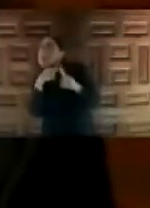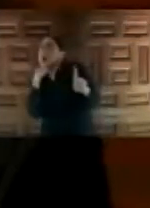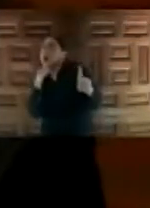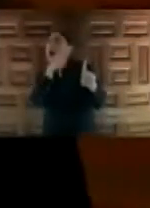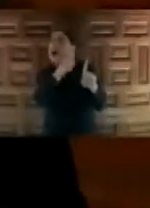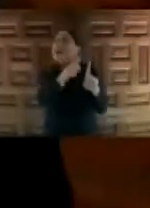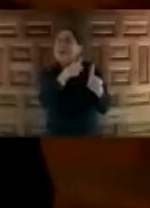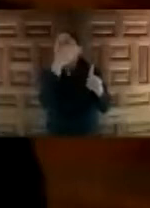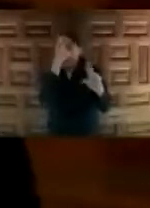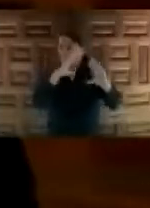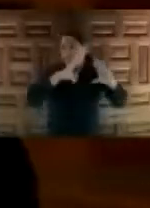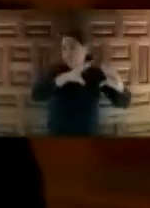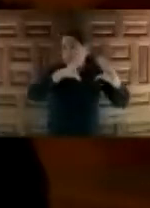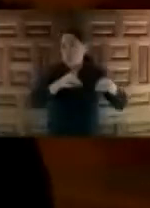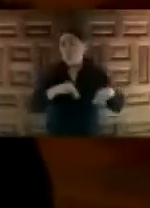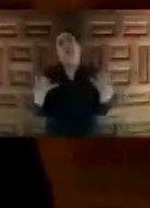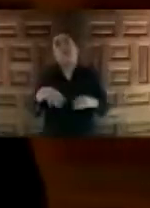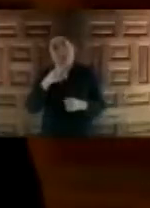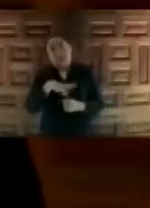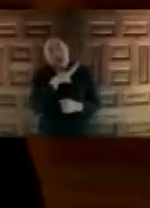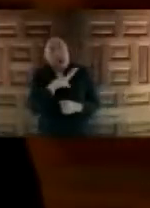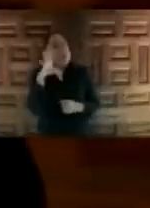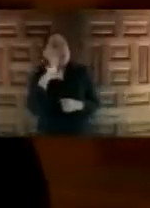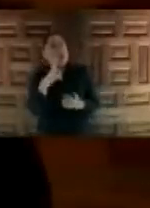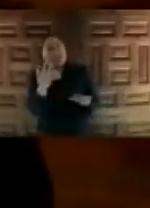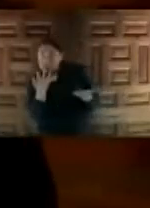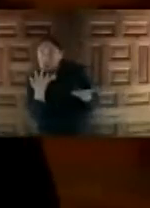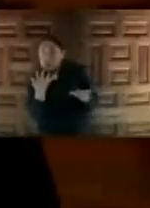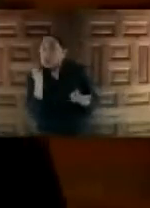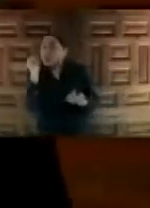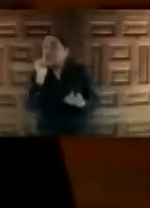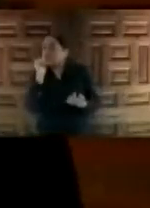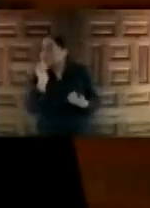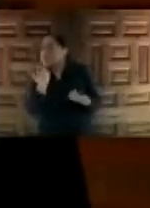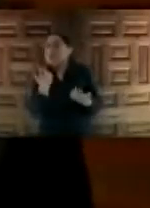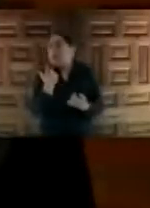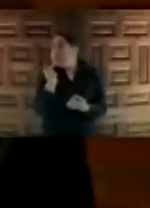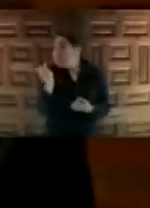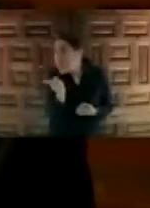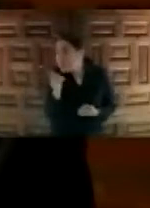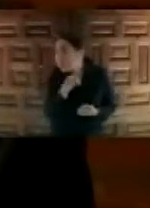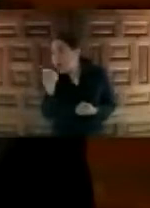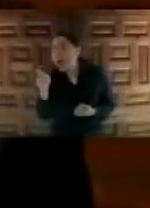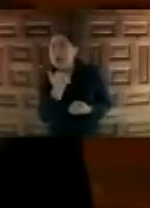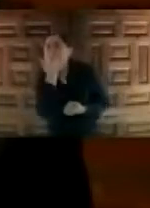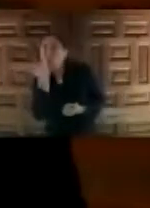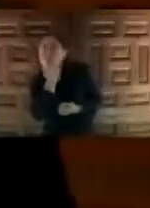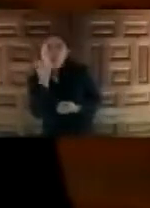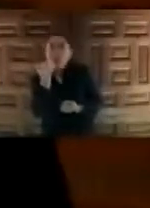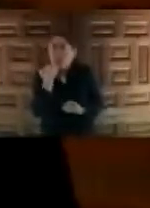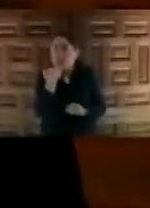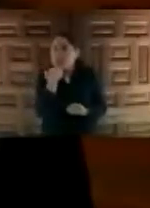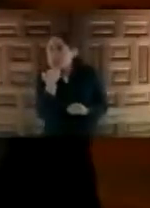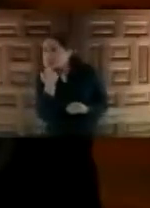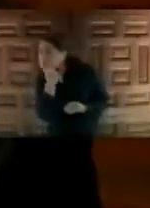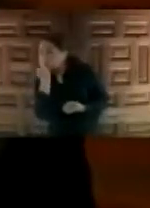acto educativo. Eso es increíble porque hay que preguntarle a los aprendientes si responde